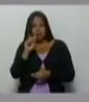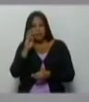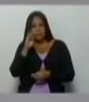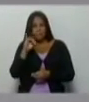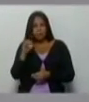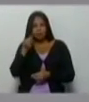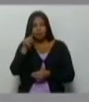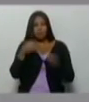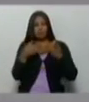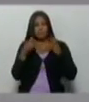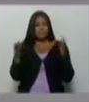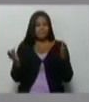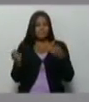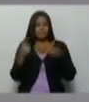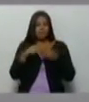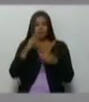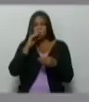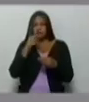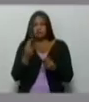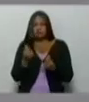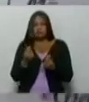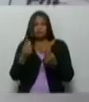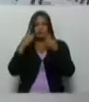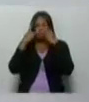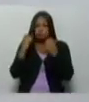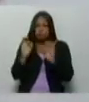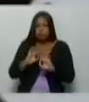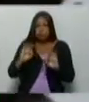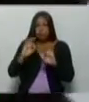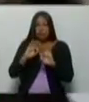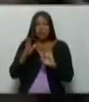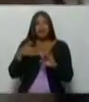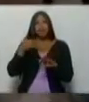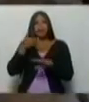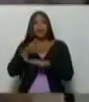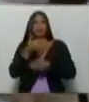puertas a que usted, sin tener ningún profesional de honorarios profesionales, pueda registrarlo.